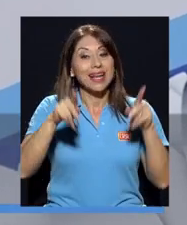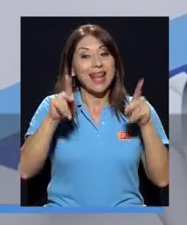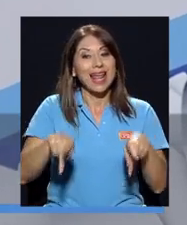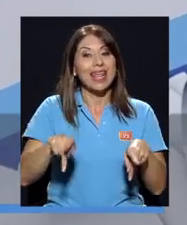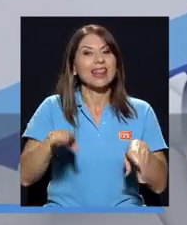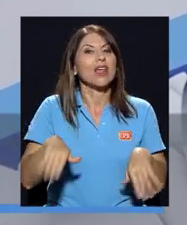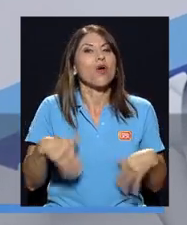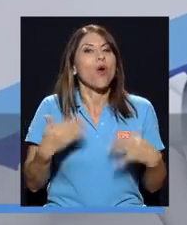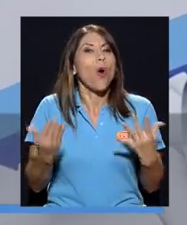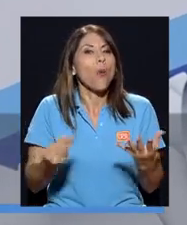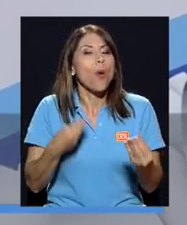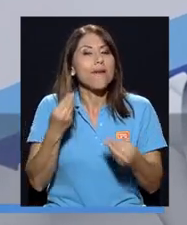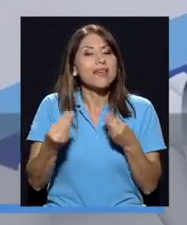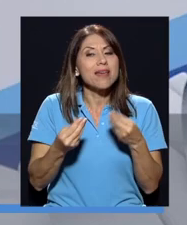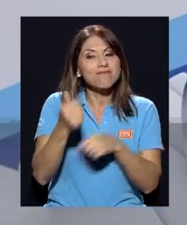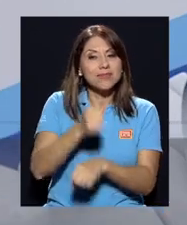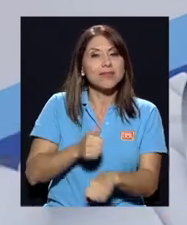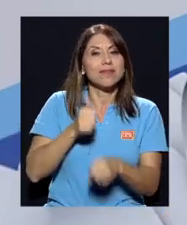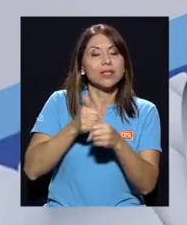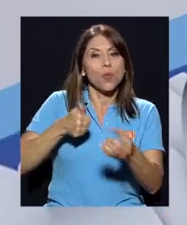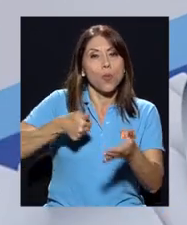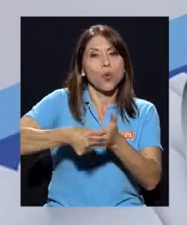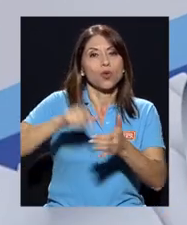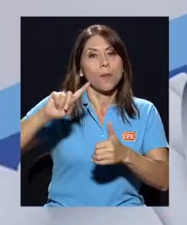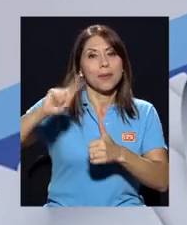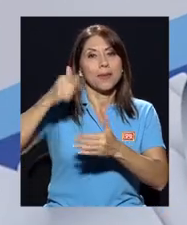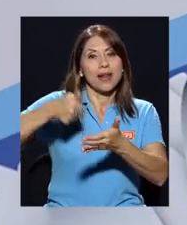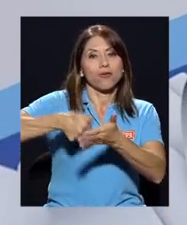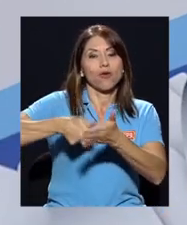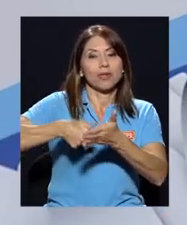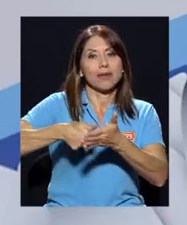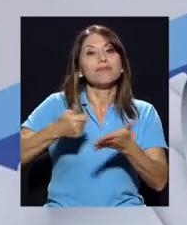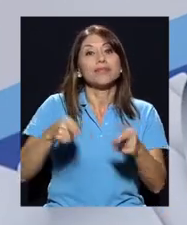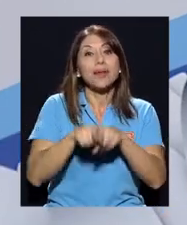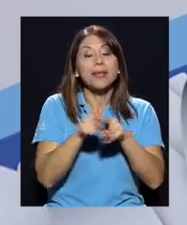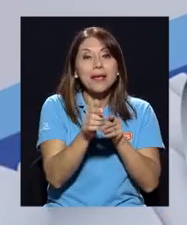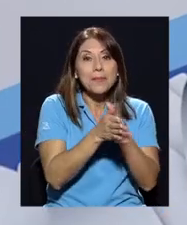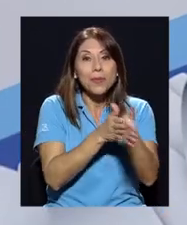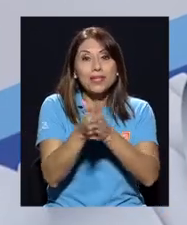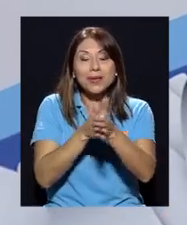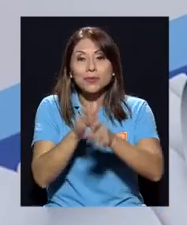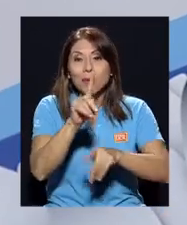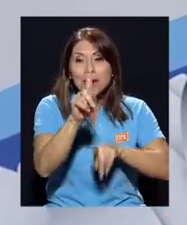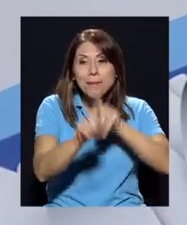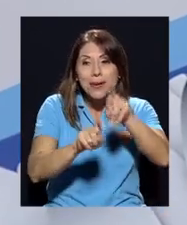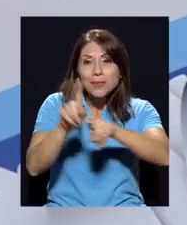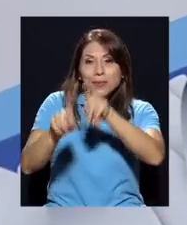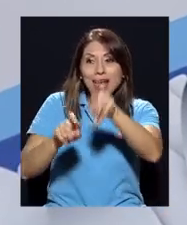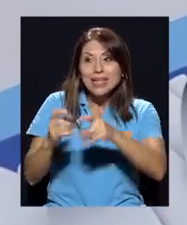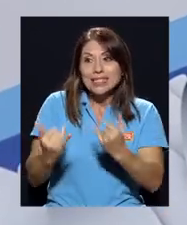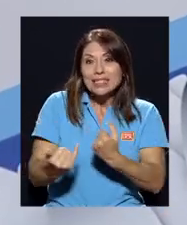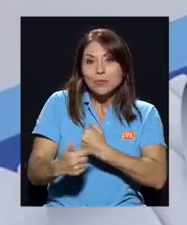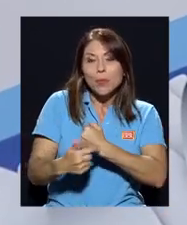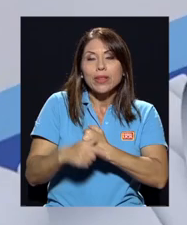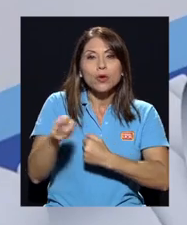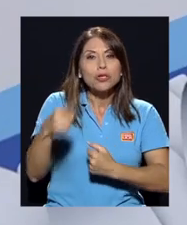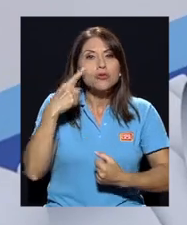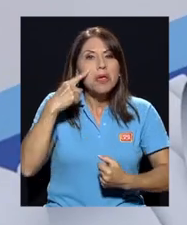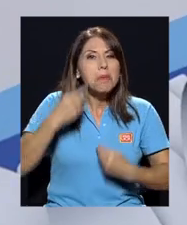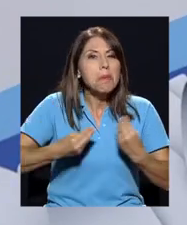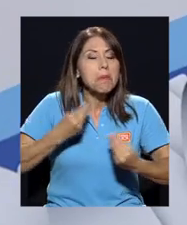de la primera ronda y si claro que aprovechamos para preguntarles cómo en este momento ellos ven su voto